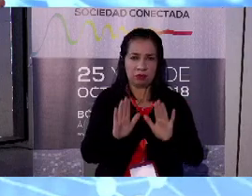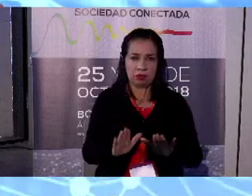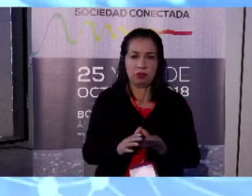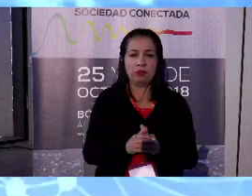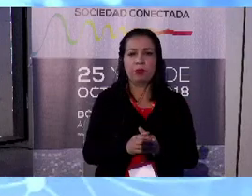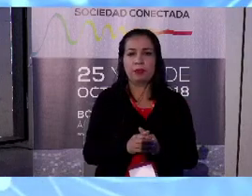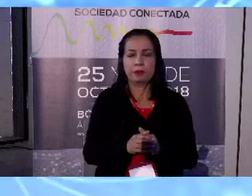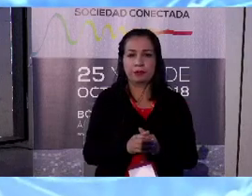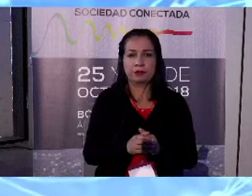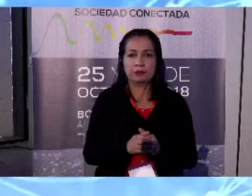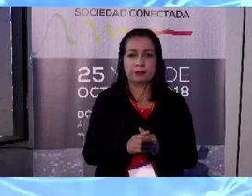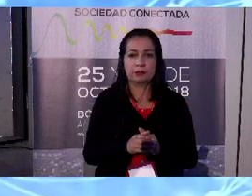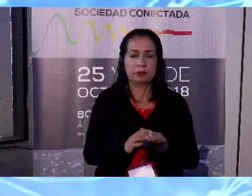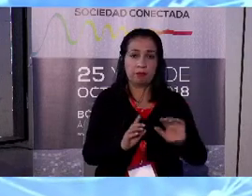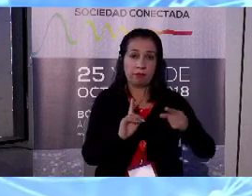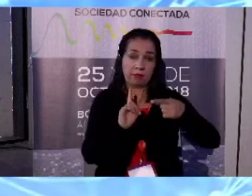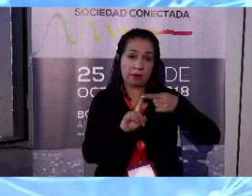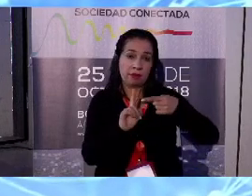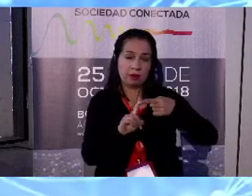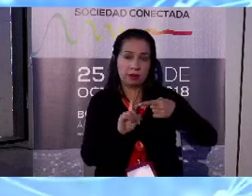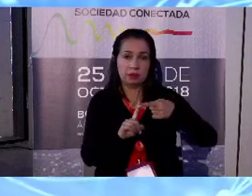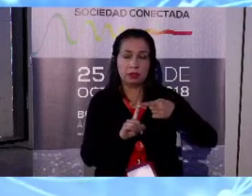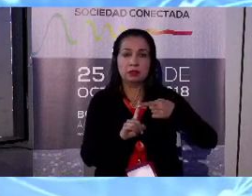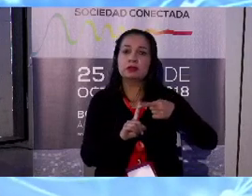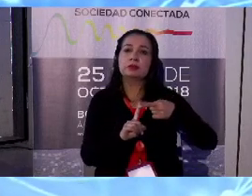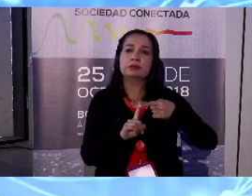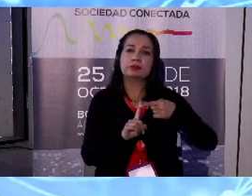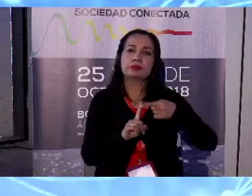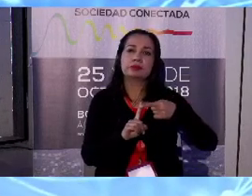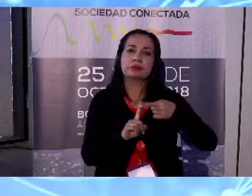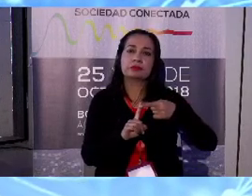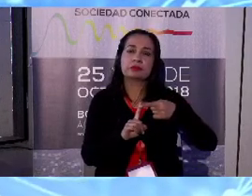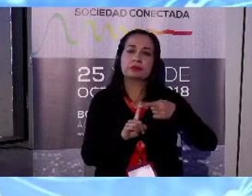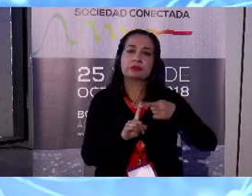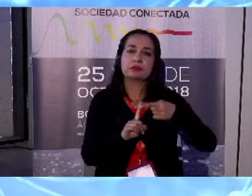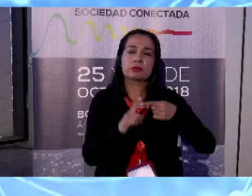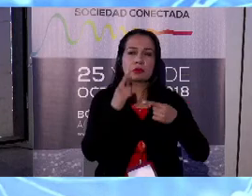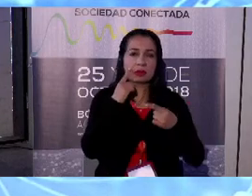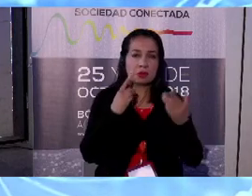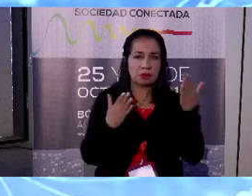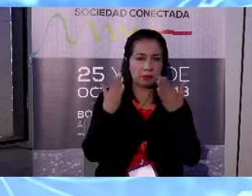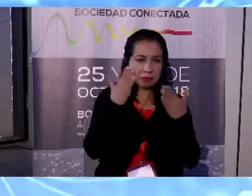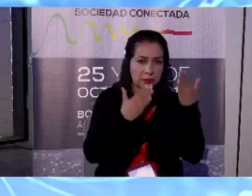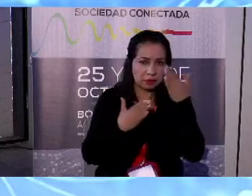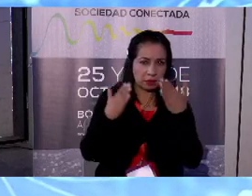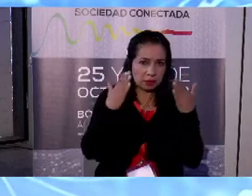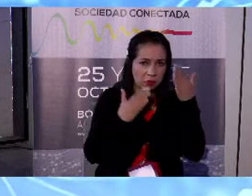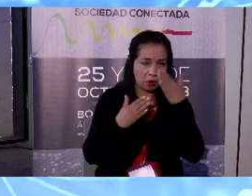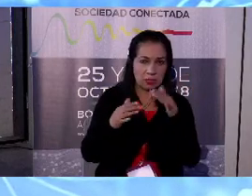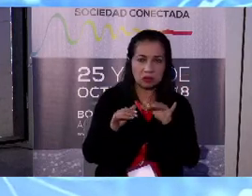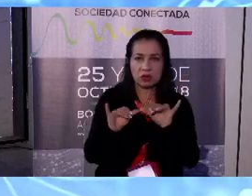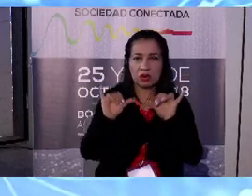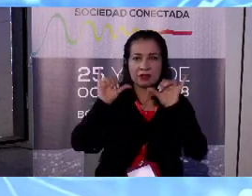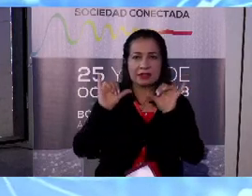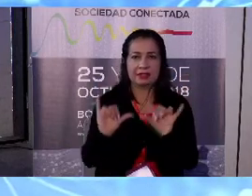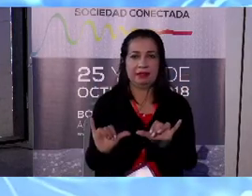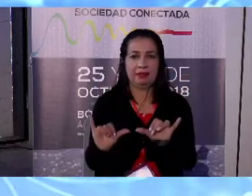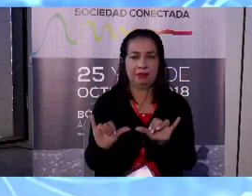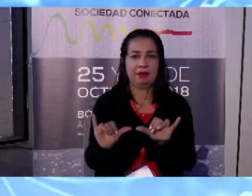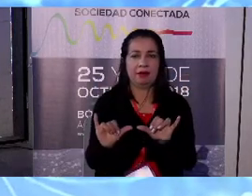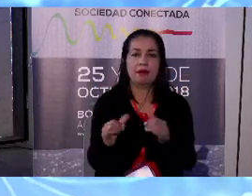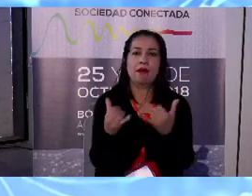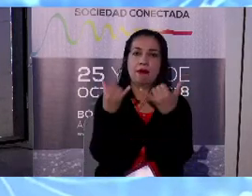y el primero que es las simulaciones estáticas en este caso